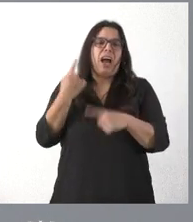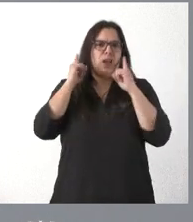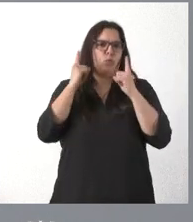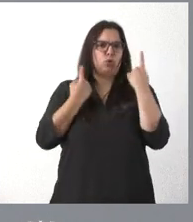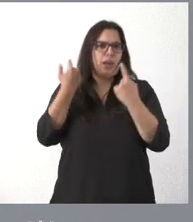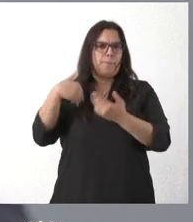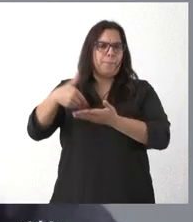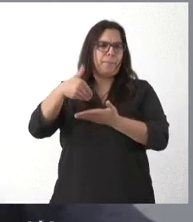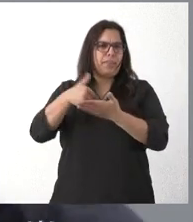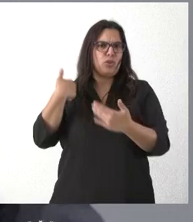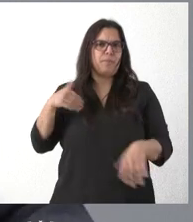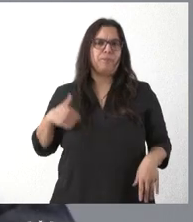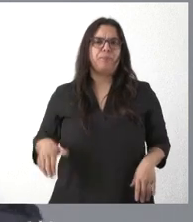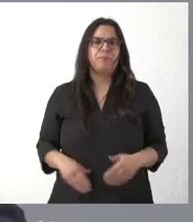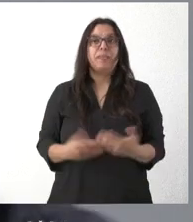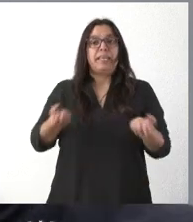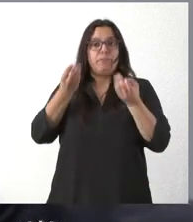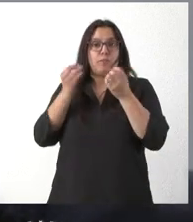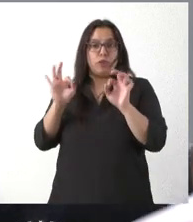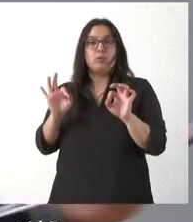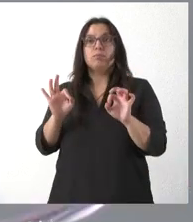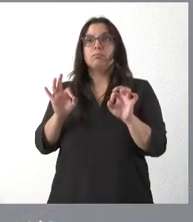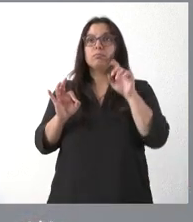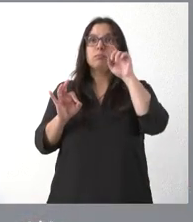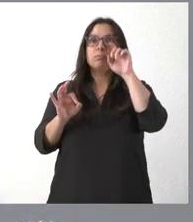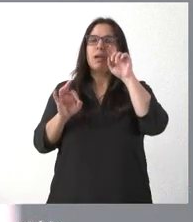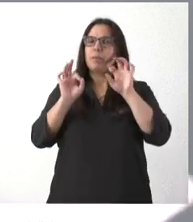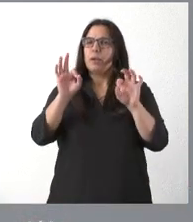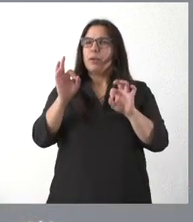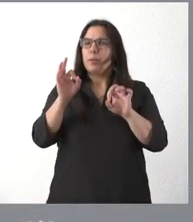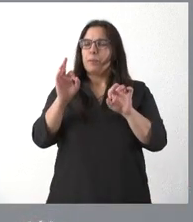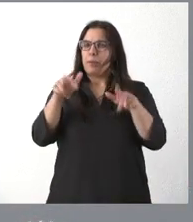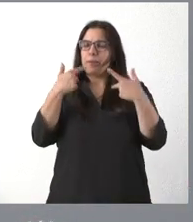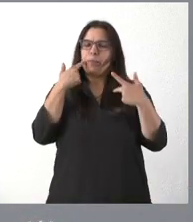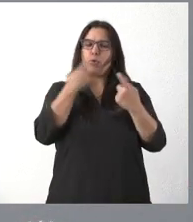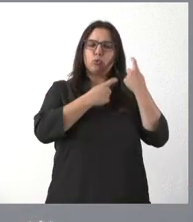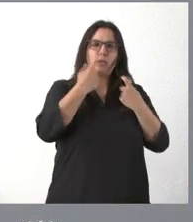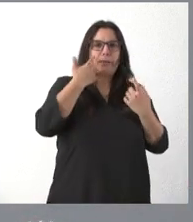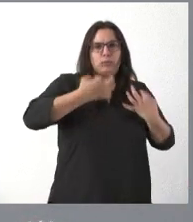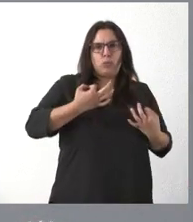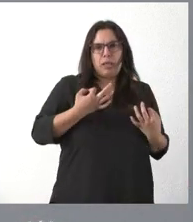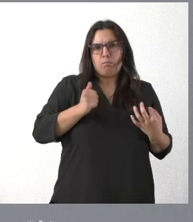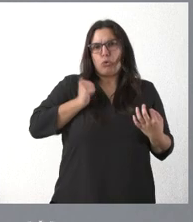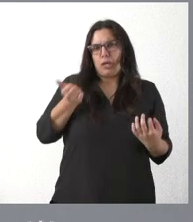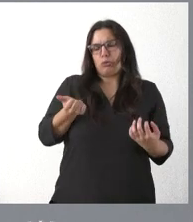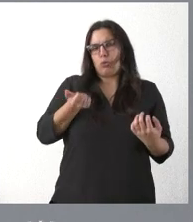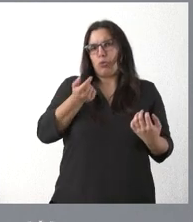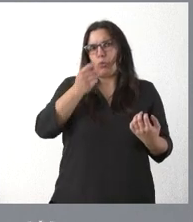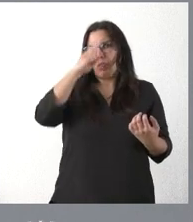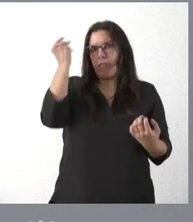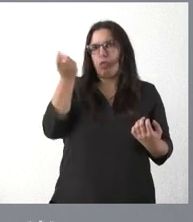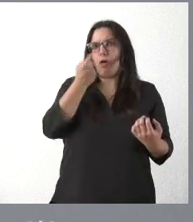casos ya lo han hecho Esta es la información no sé voy a consultar si me permiten por si volviera alguna